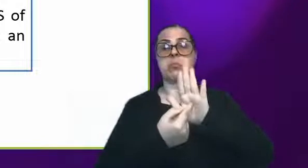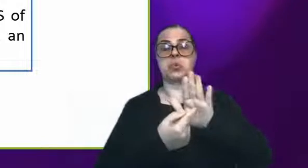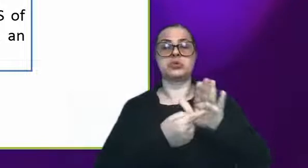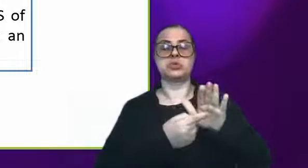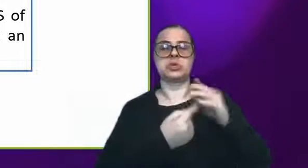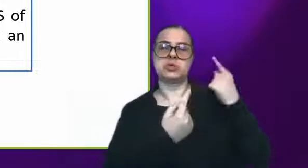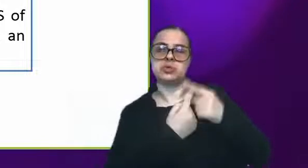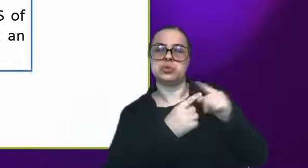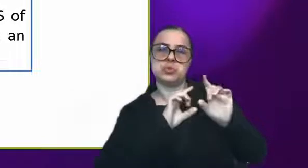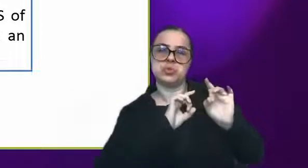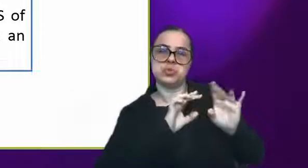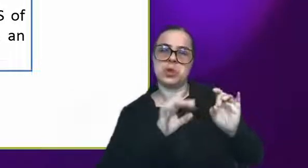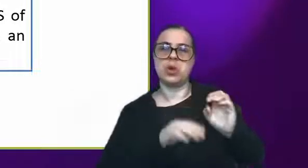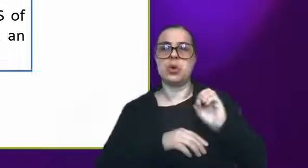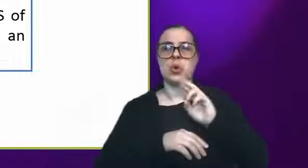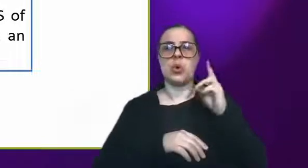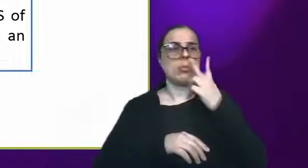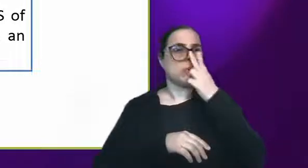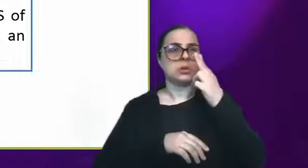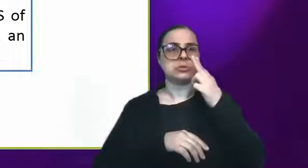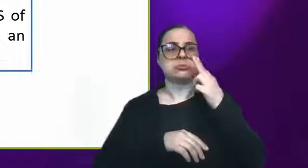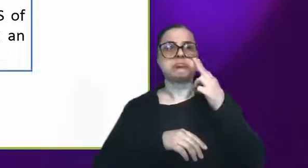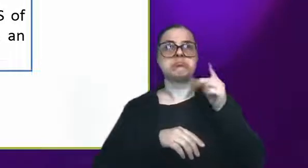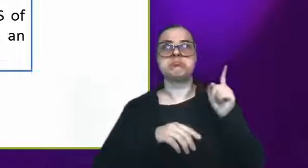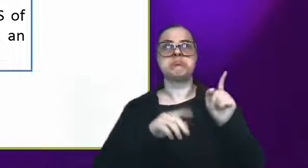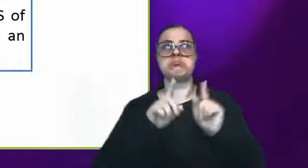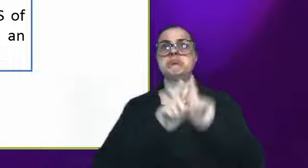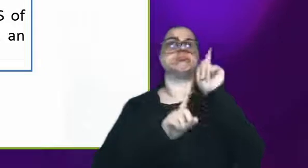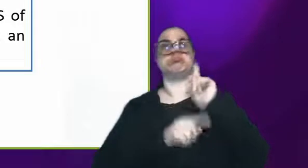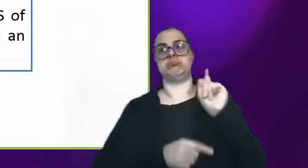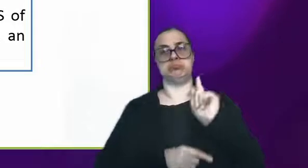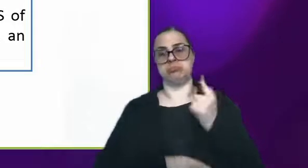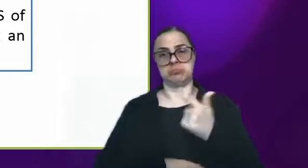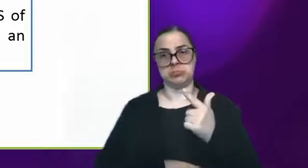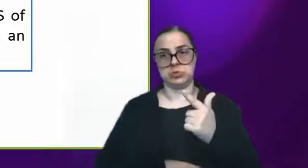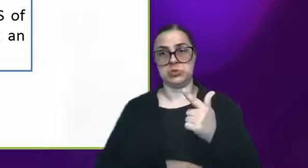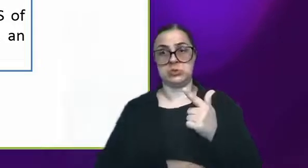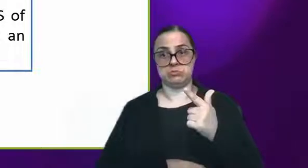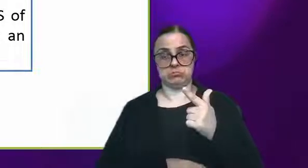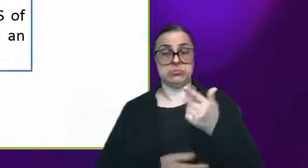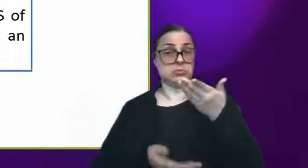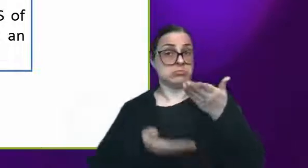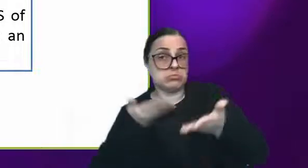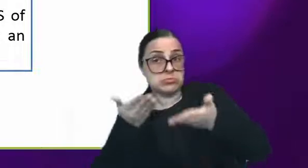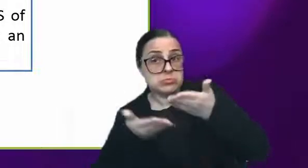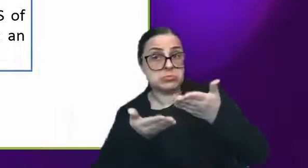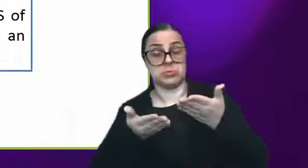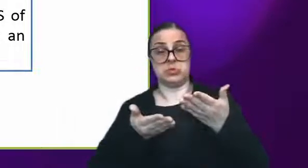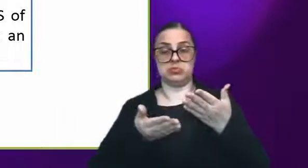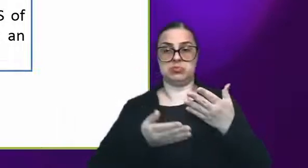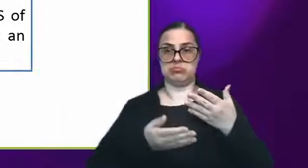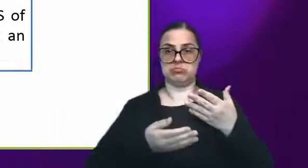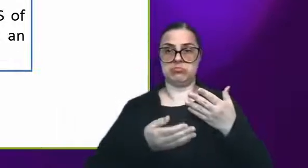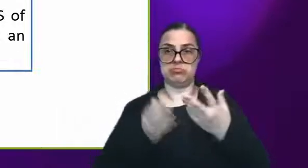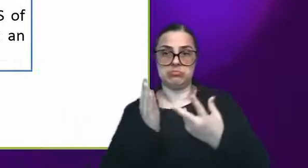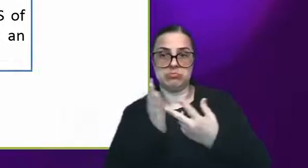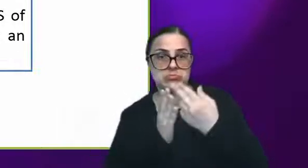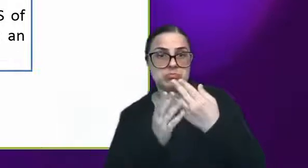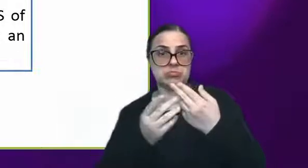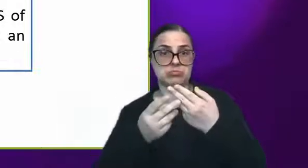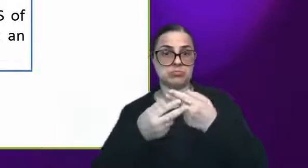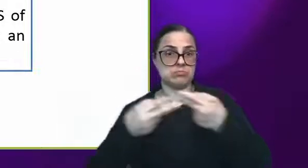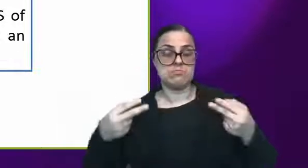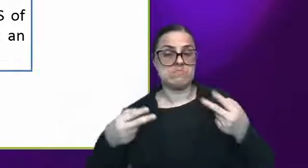vista de la procedura. Creemos que igualmente los criterios de selección, sea para uno que para otro, tiene que ser